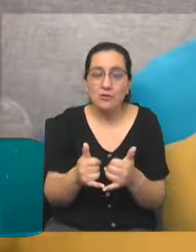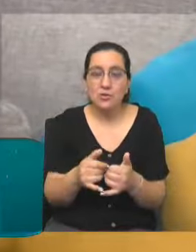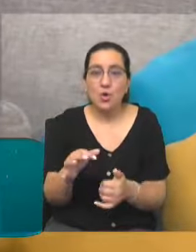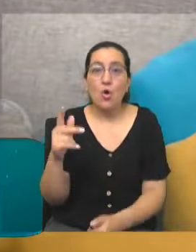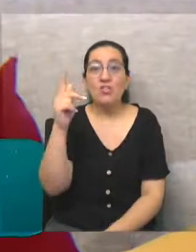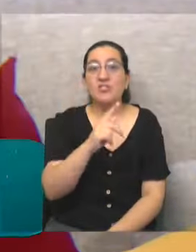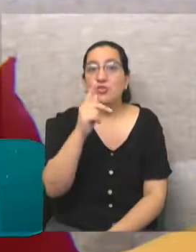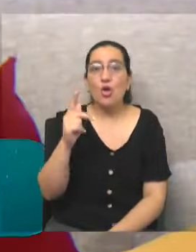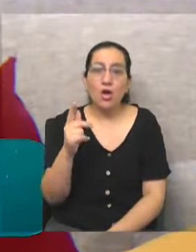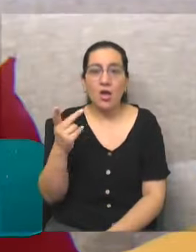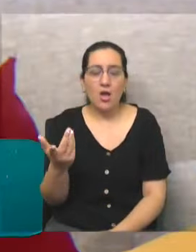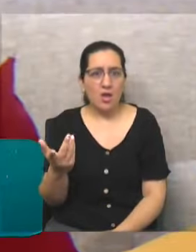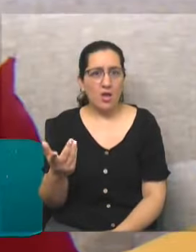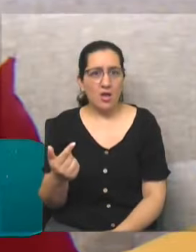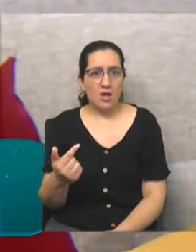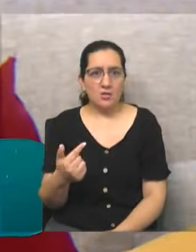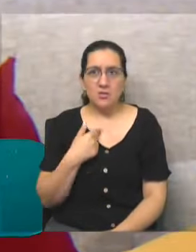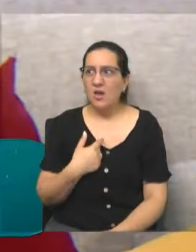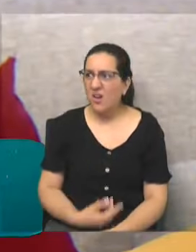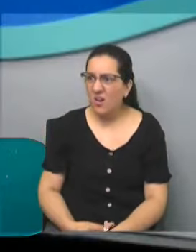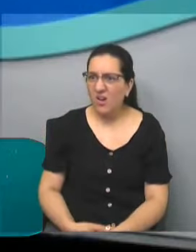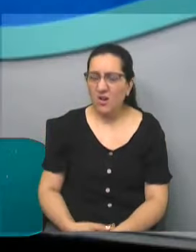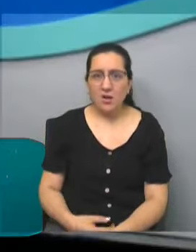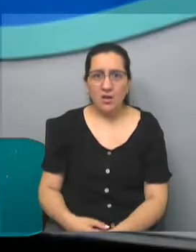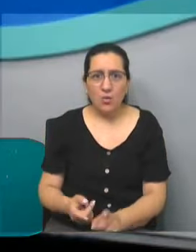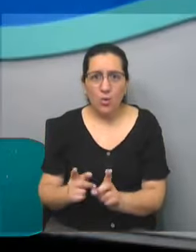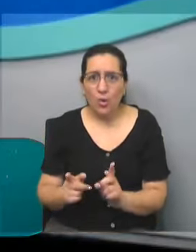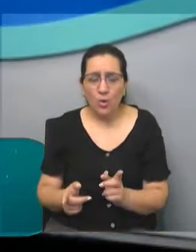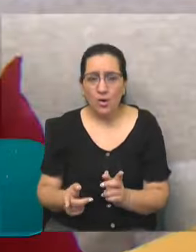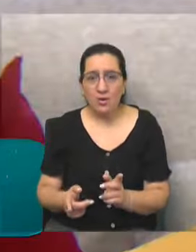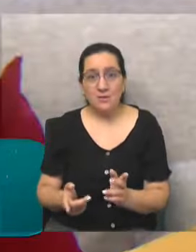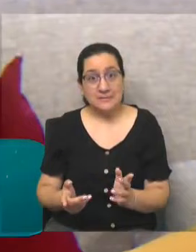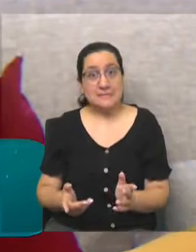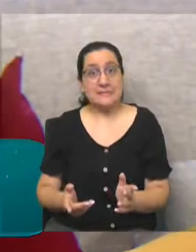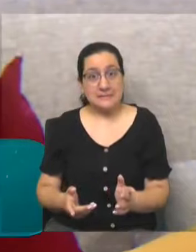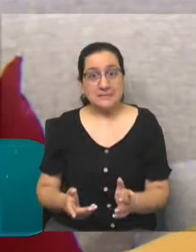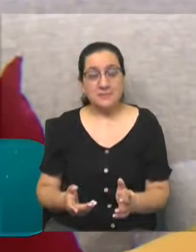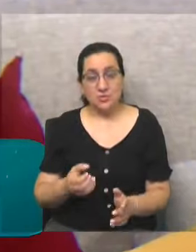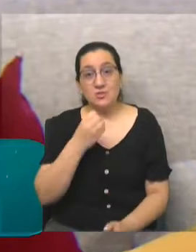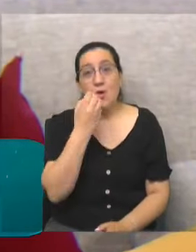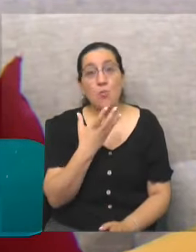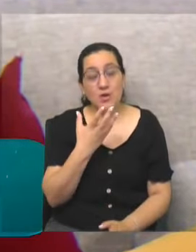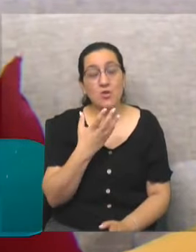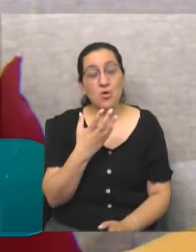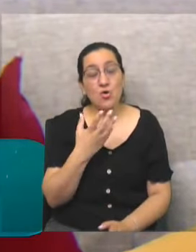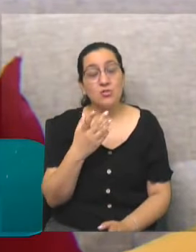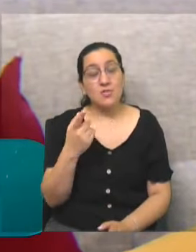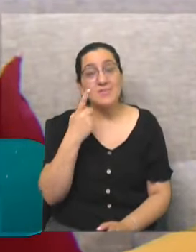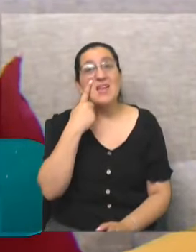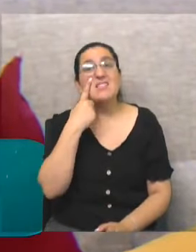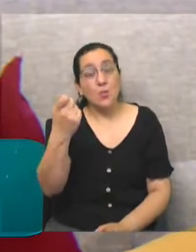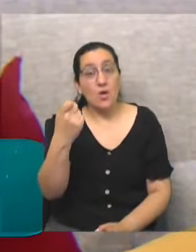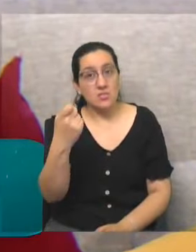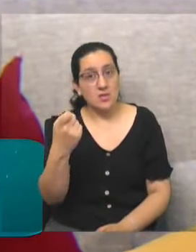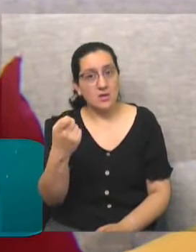TikToker, y yo me imagino que me daría como un miedito en el estómago, ¿no? O sea, que vos decías que está bueno también confrontar con lo que uno piensa en el